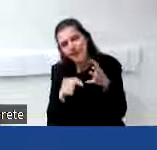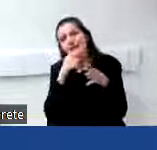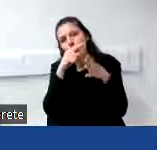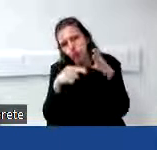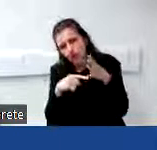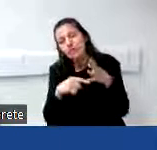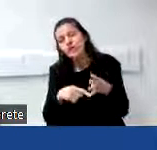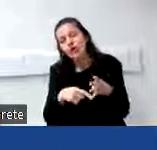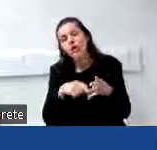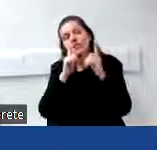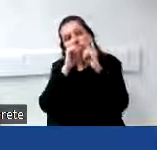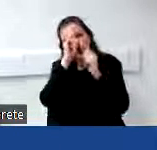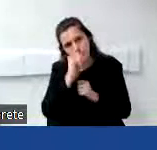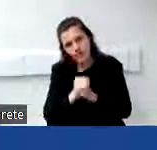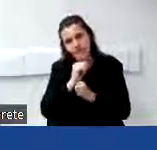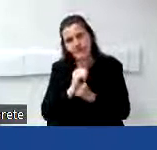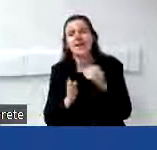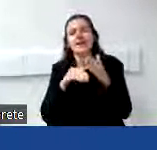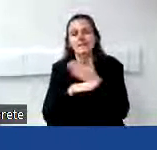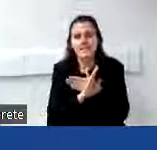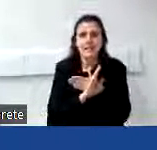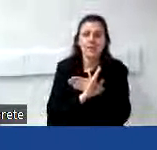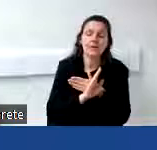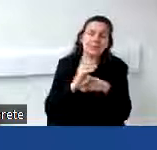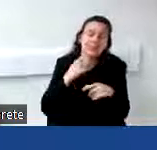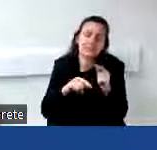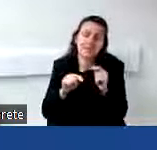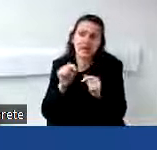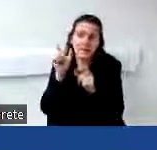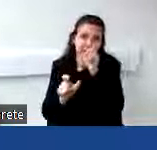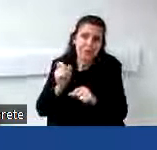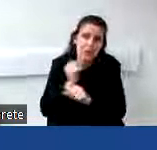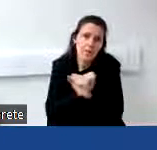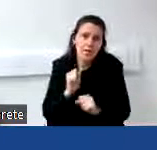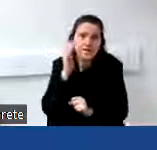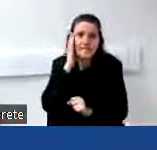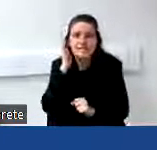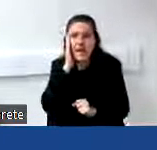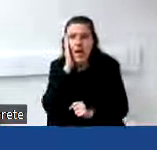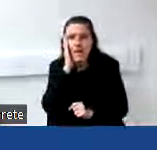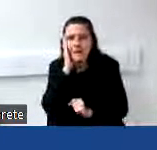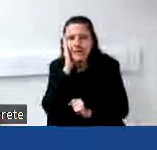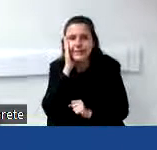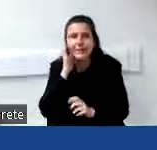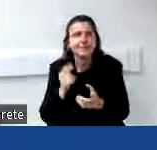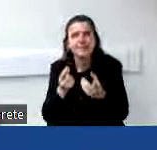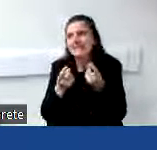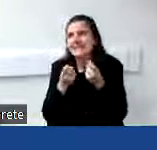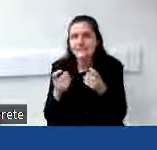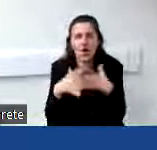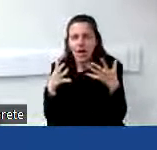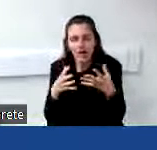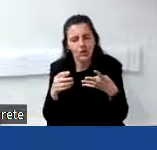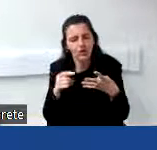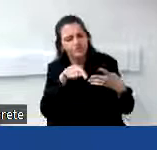a derechos. Entonces, bueno, podemos generar itinerarios accesibles en base a esos lugares que ya sabemos que cuentan con esa accesibilidad.